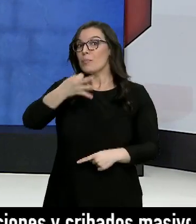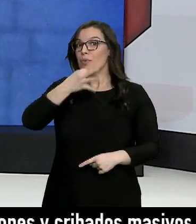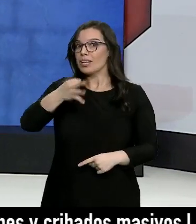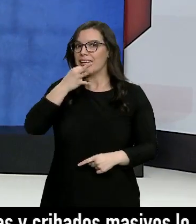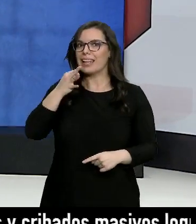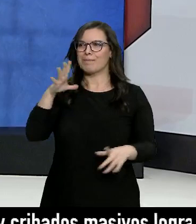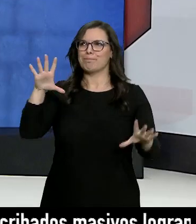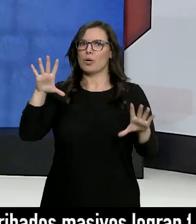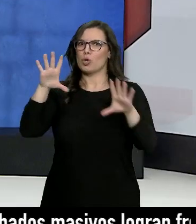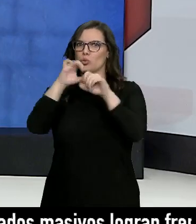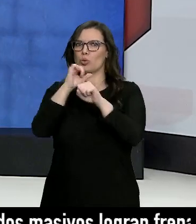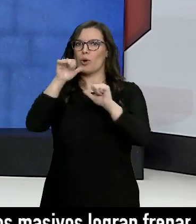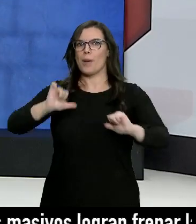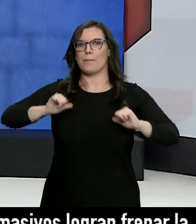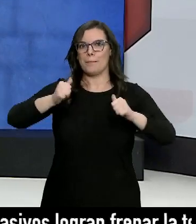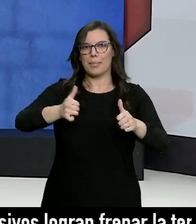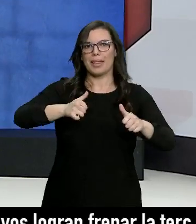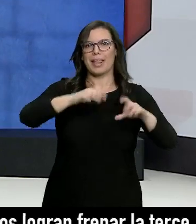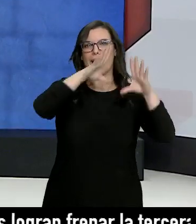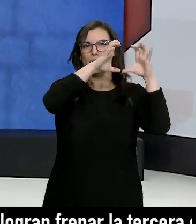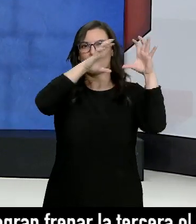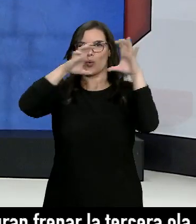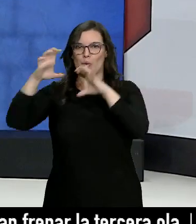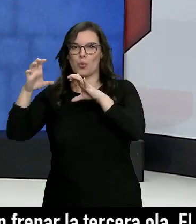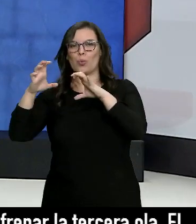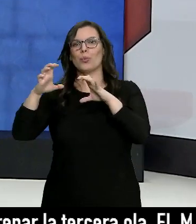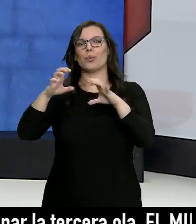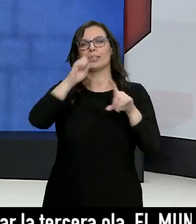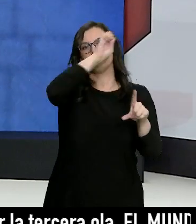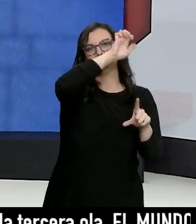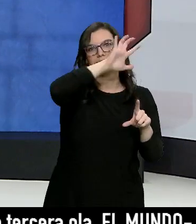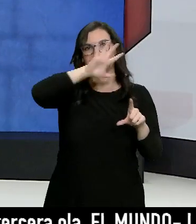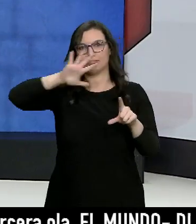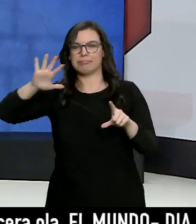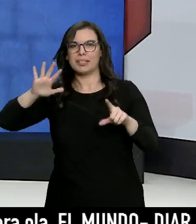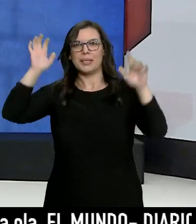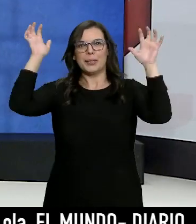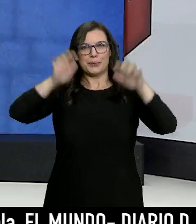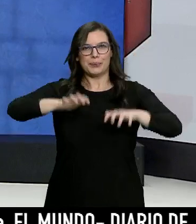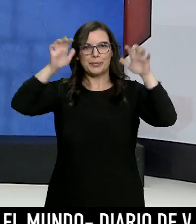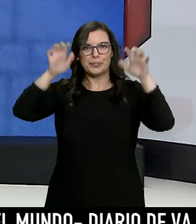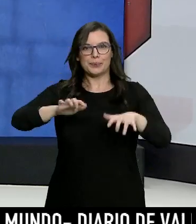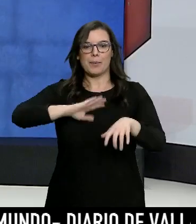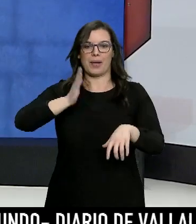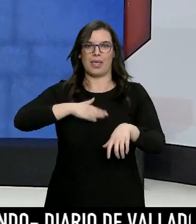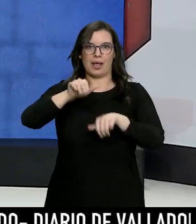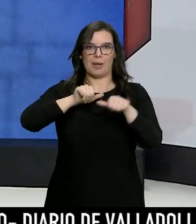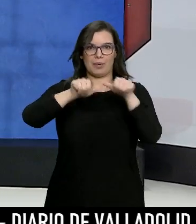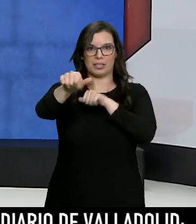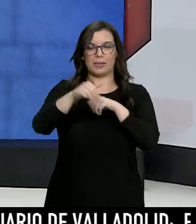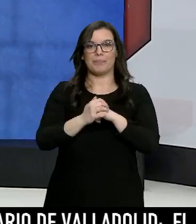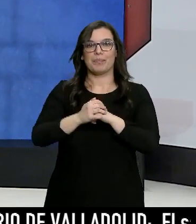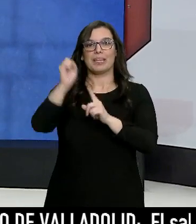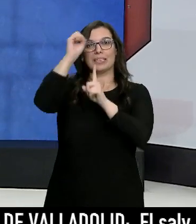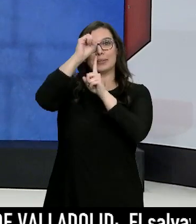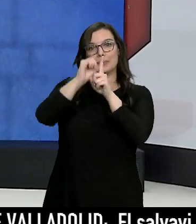poco gris porque van llegando ya nubes. Son la parte delantera de esa borrasca Justin, que nos dejará precipitaciones a partir de mañana. Las